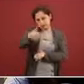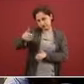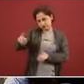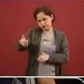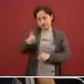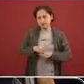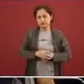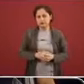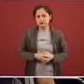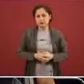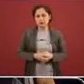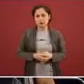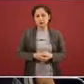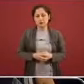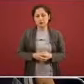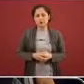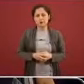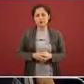La siguiente.